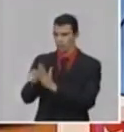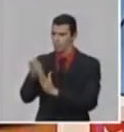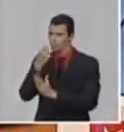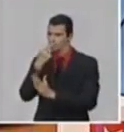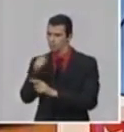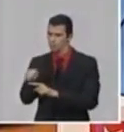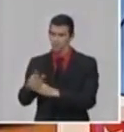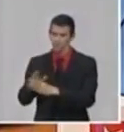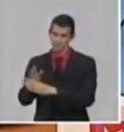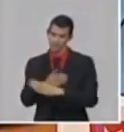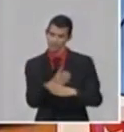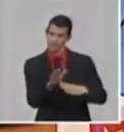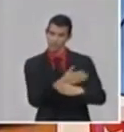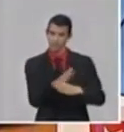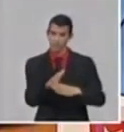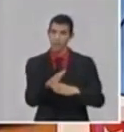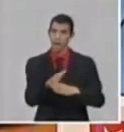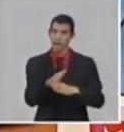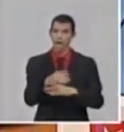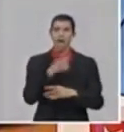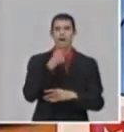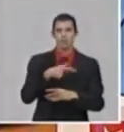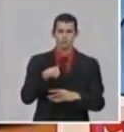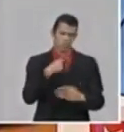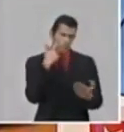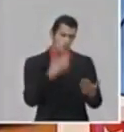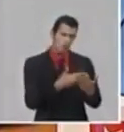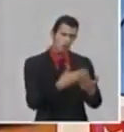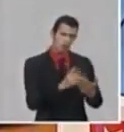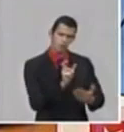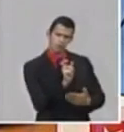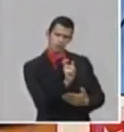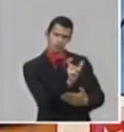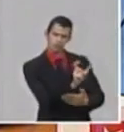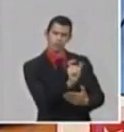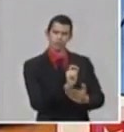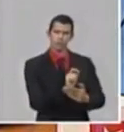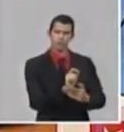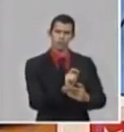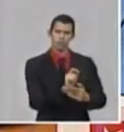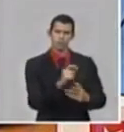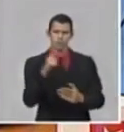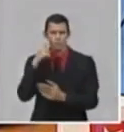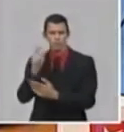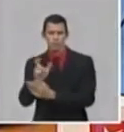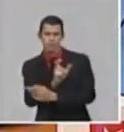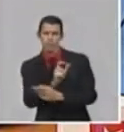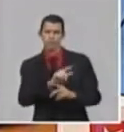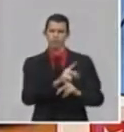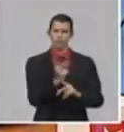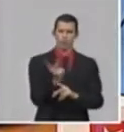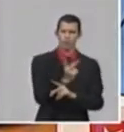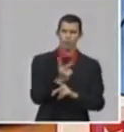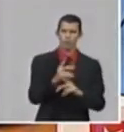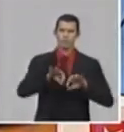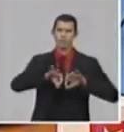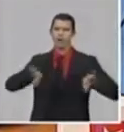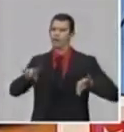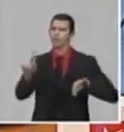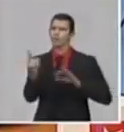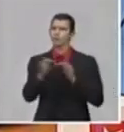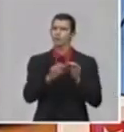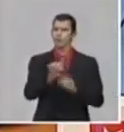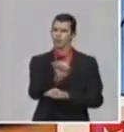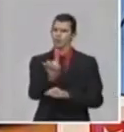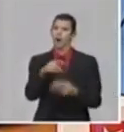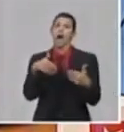diferentes para tratar de lograr el éxito en alguno. Es decir, que por eso nosotros, yo hablaba de 16 líneas de investigación que tenemos en el